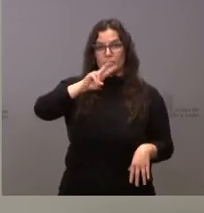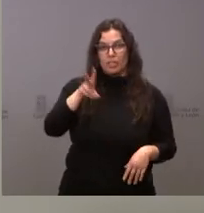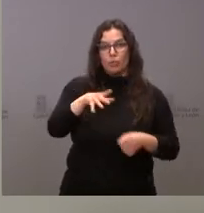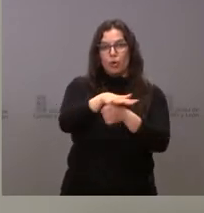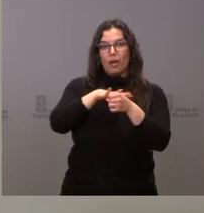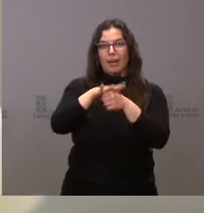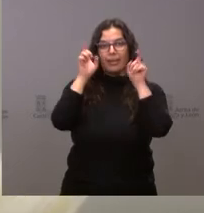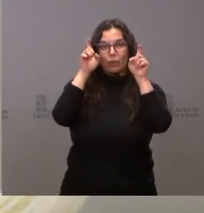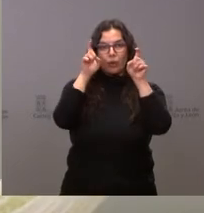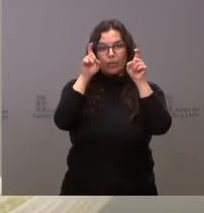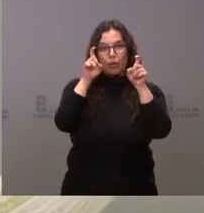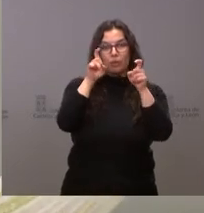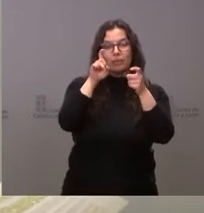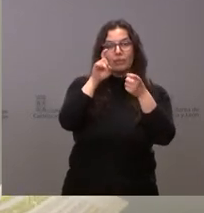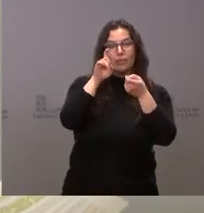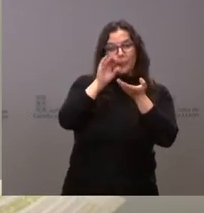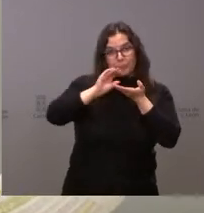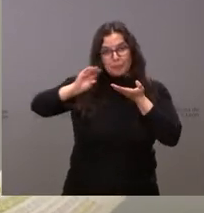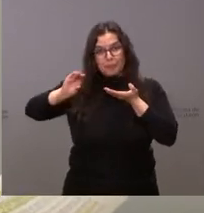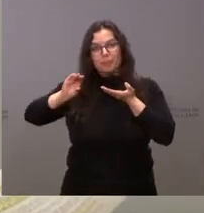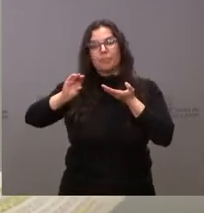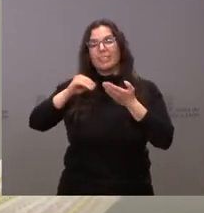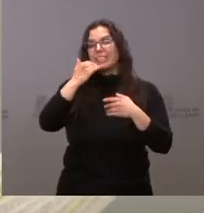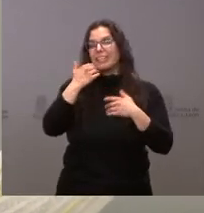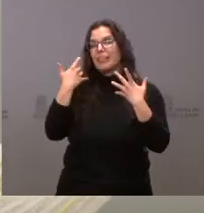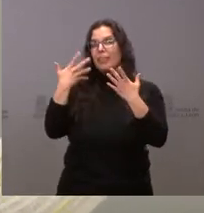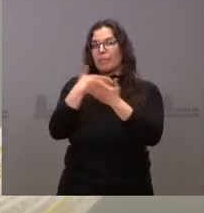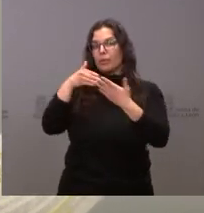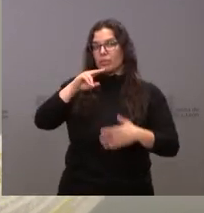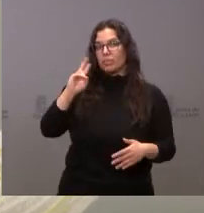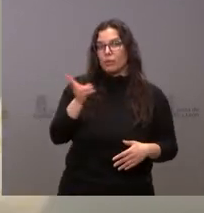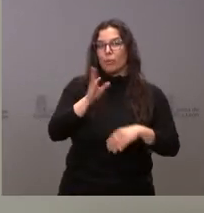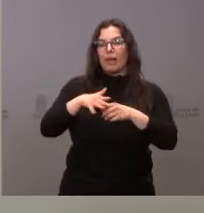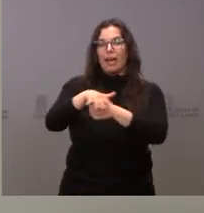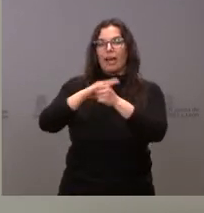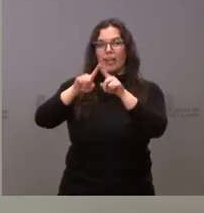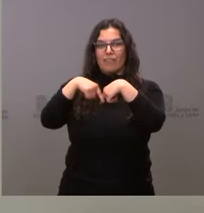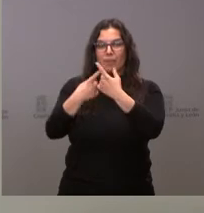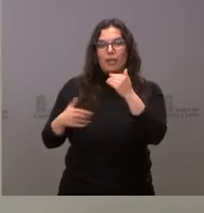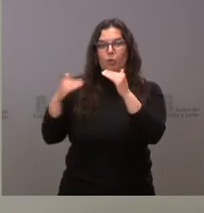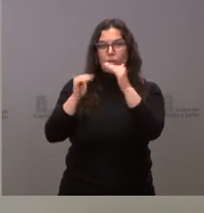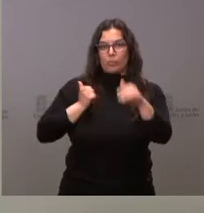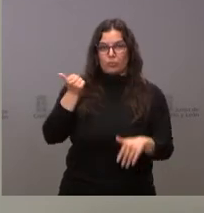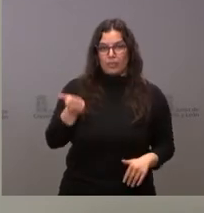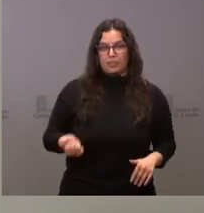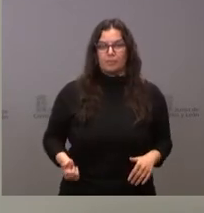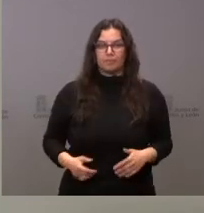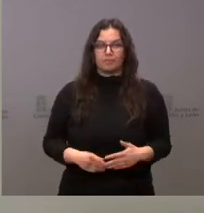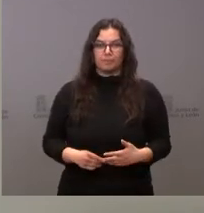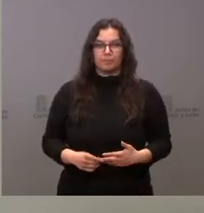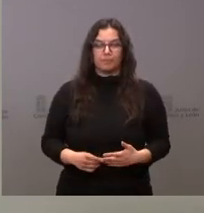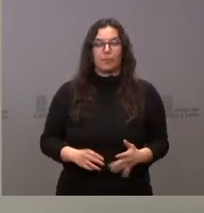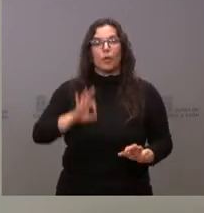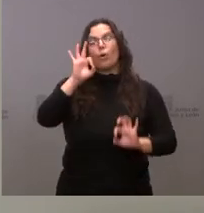de educación y casi 10 millones de euros al área de familia e igualdad de oportunidades el